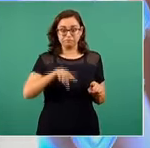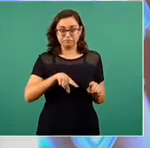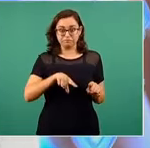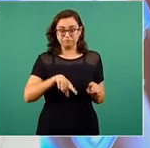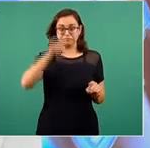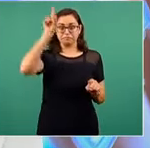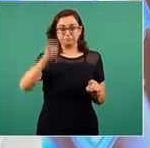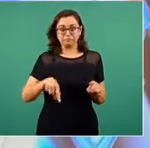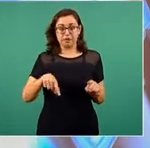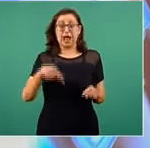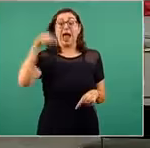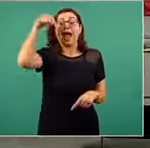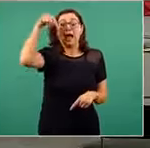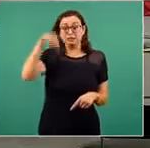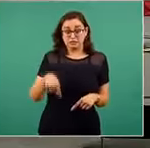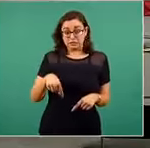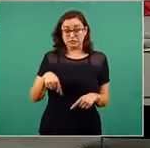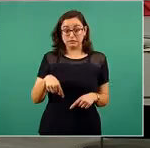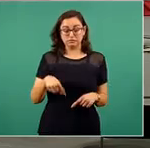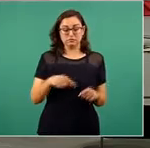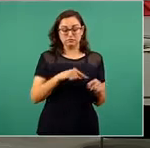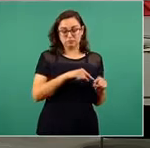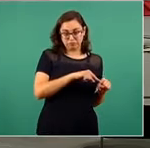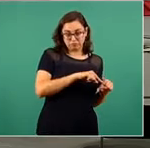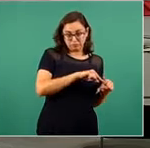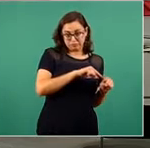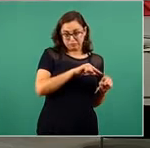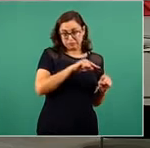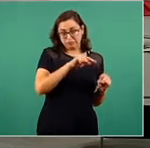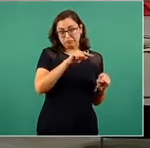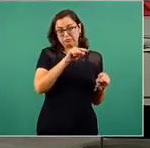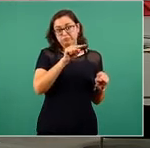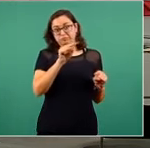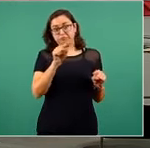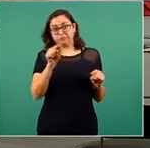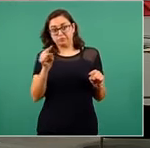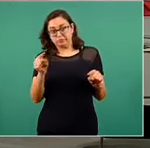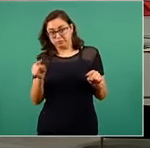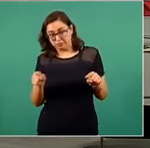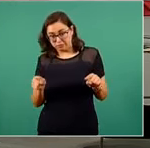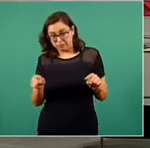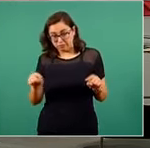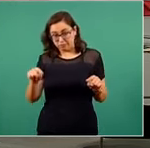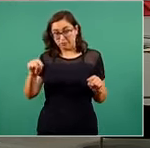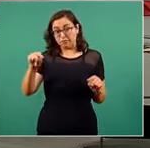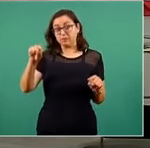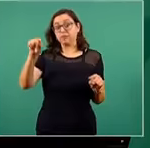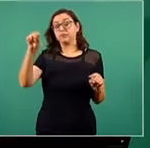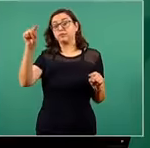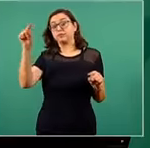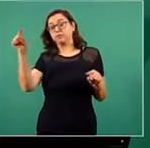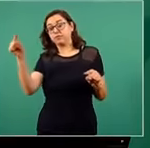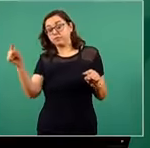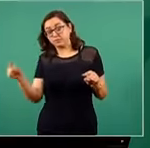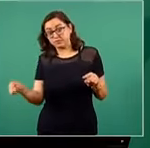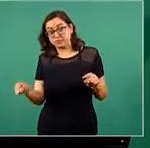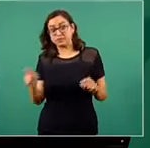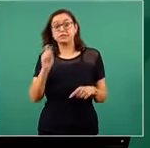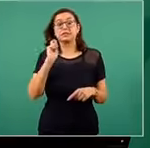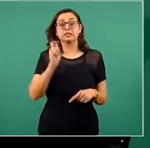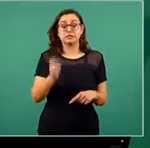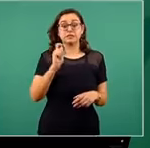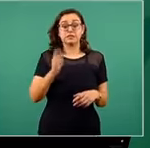mayores, ha sido una curva plana. Esto quiere decir que la carga absoluta de enfermedad se fue reduciendo en cada mes, en cada semana,